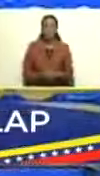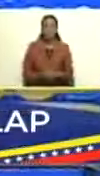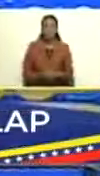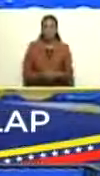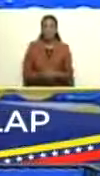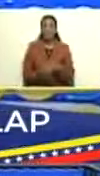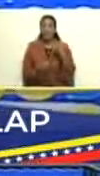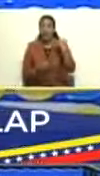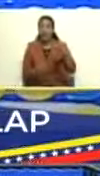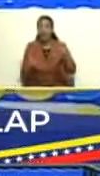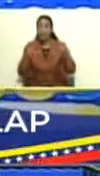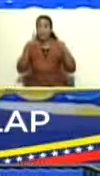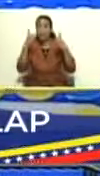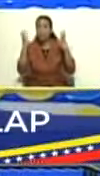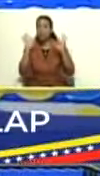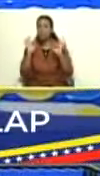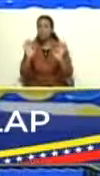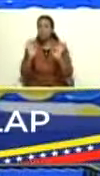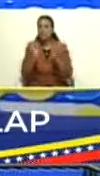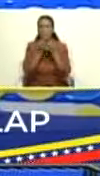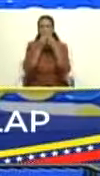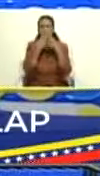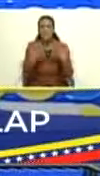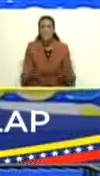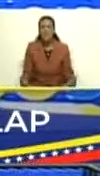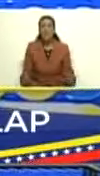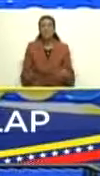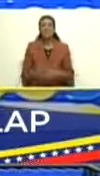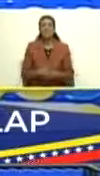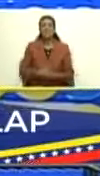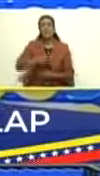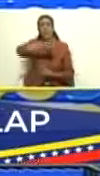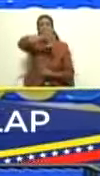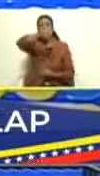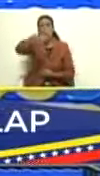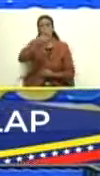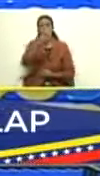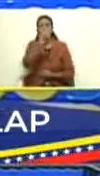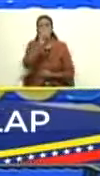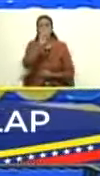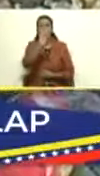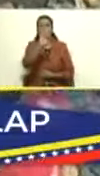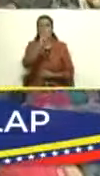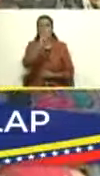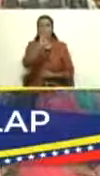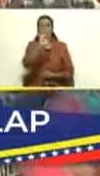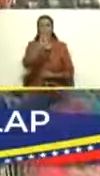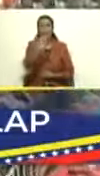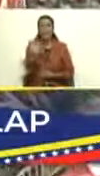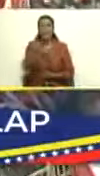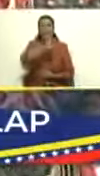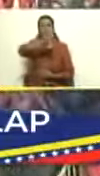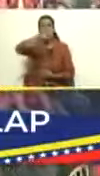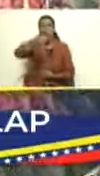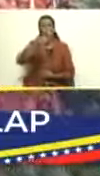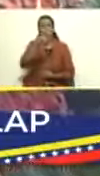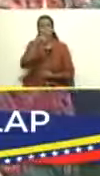Ahí está la bandera hermosa. De Josefa Joaquina Sánchez.